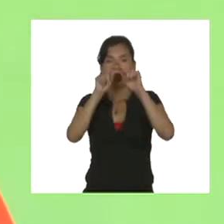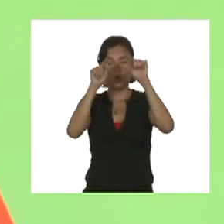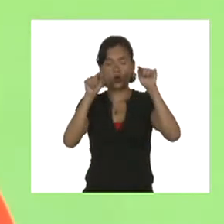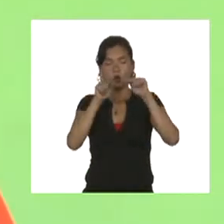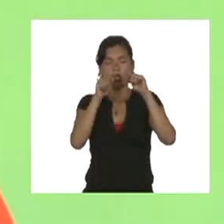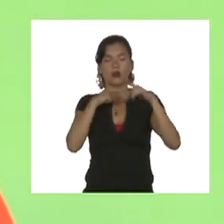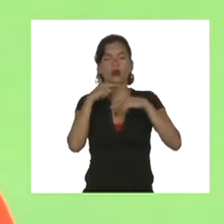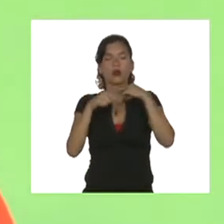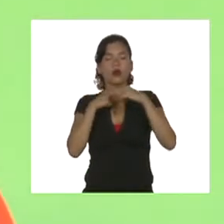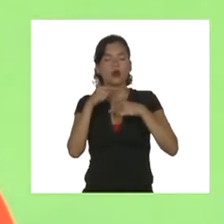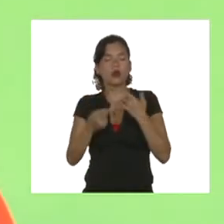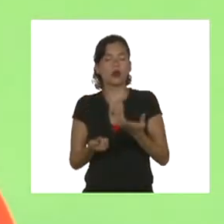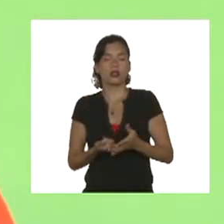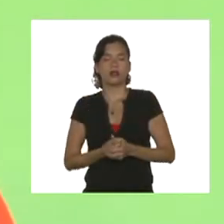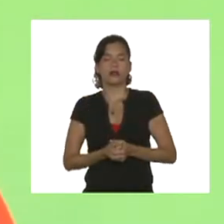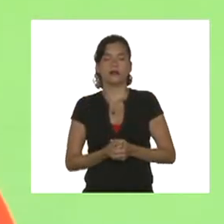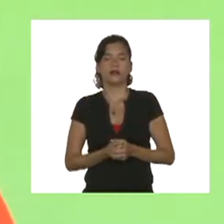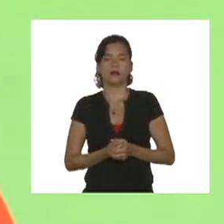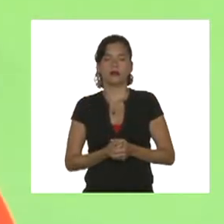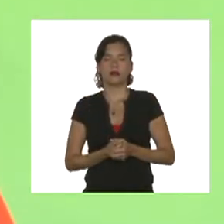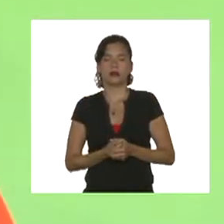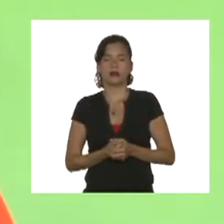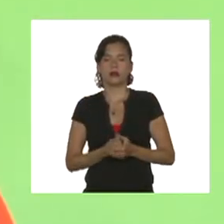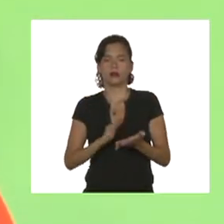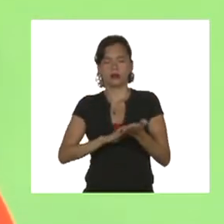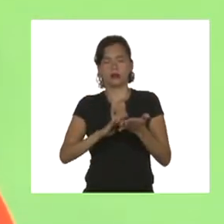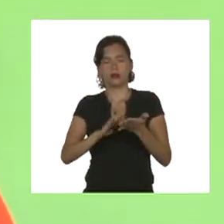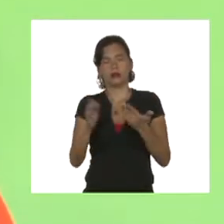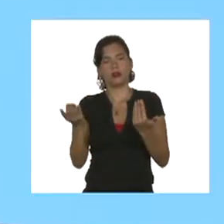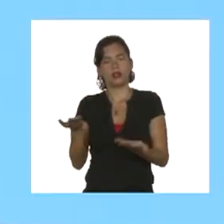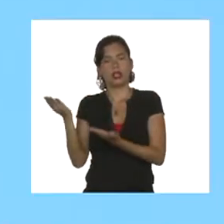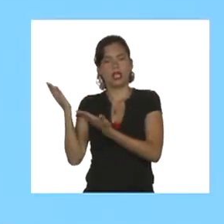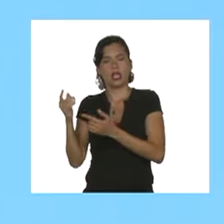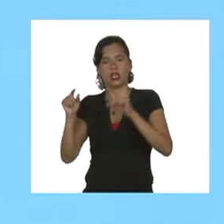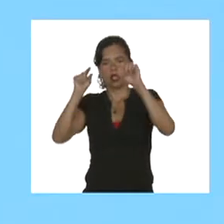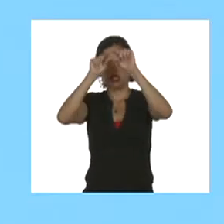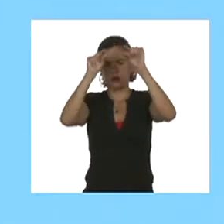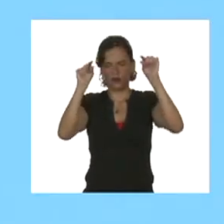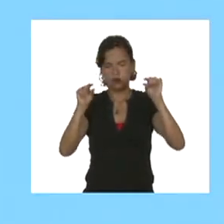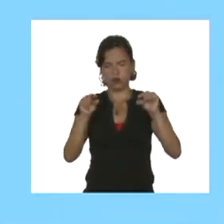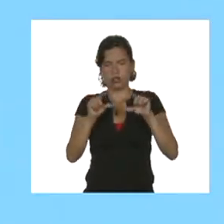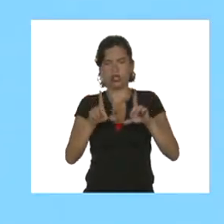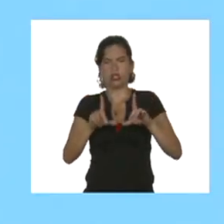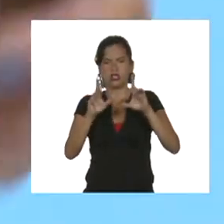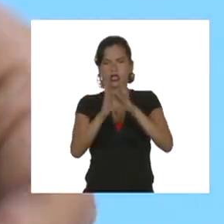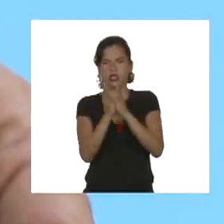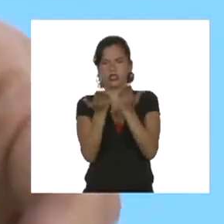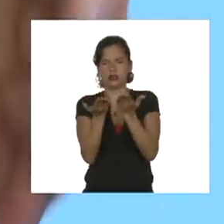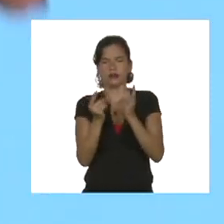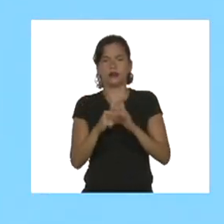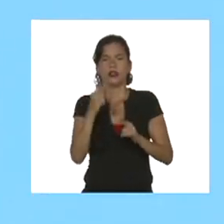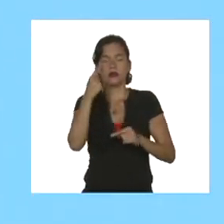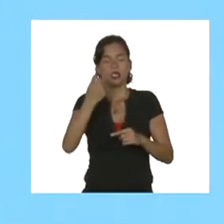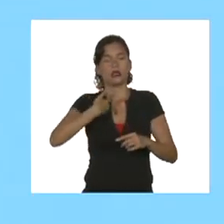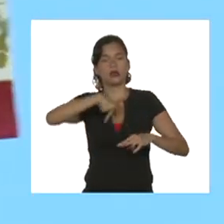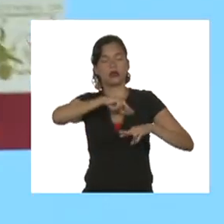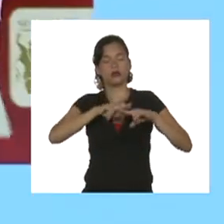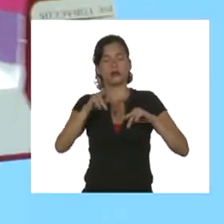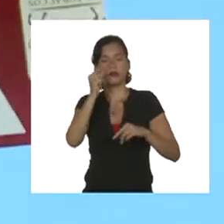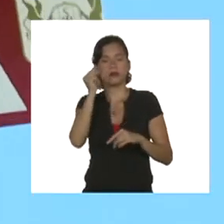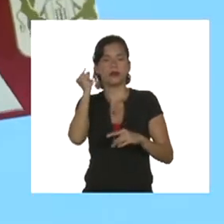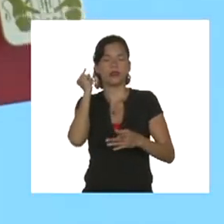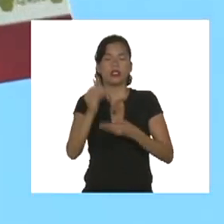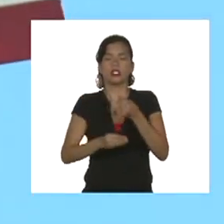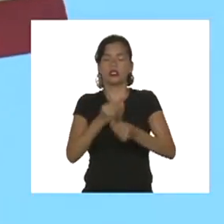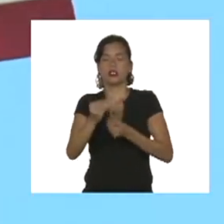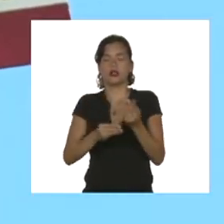de colores, se colocaron acá en el borde de la tarjeta. Fíjense que nuestras niñas y niños elaboraron su